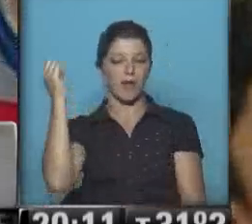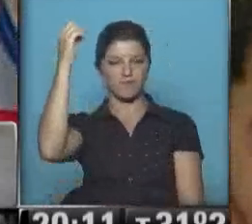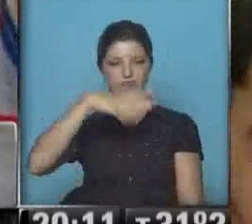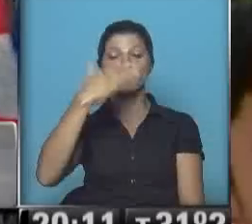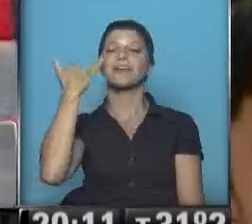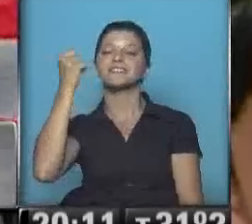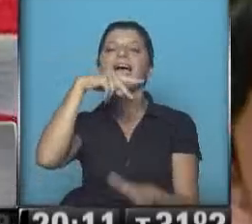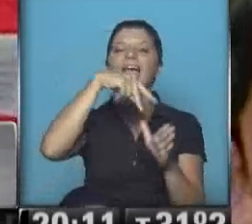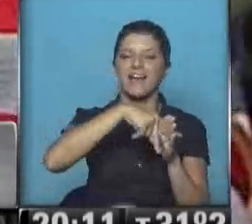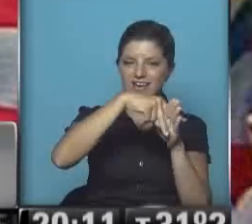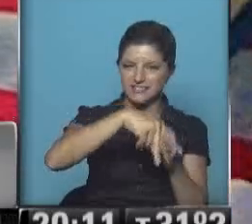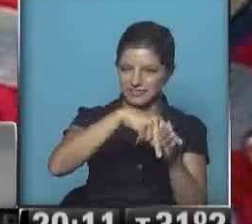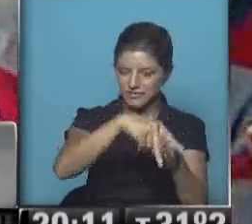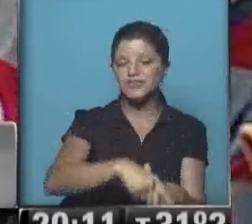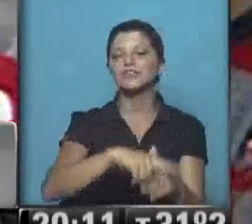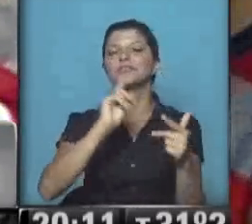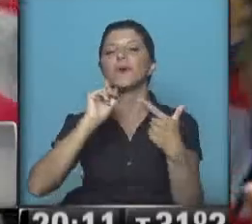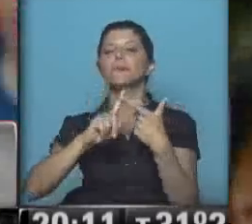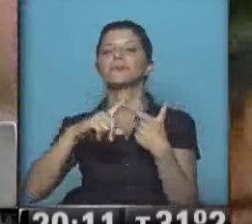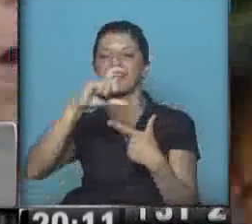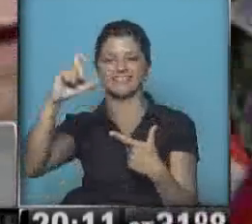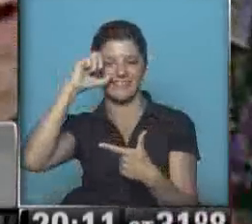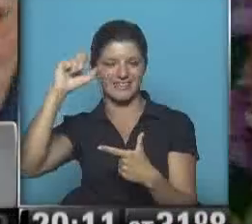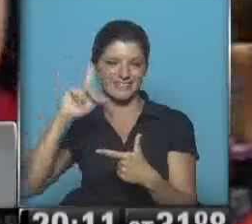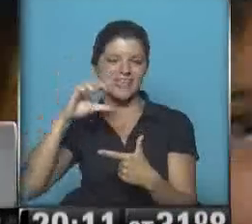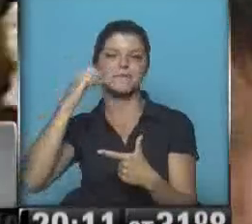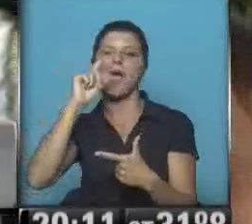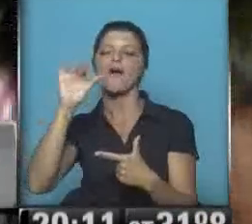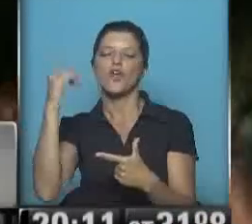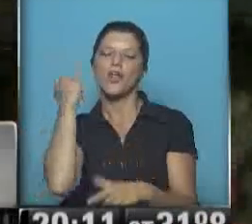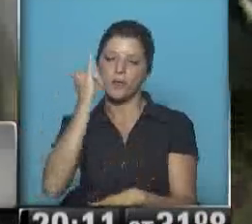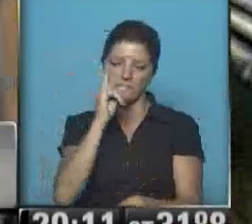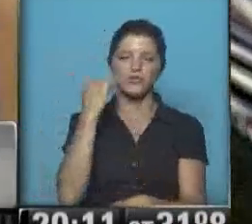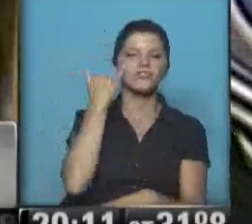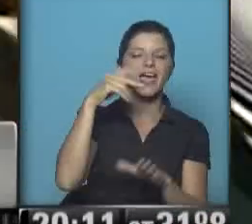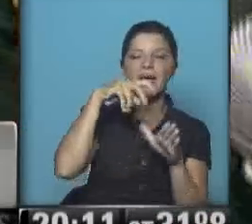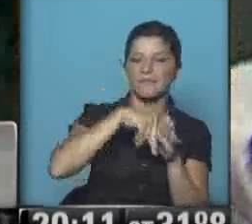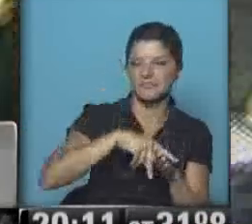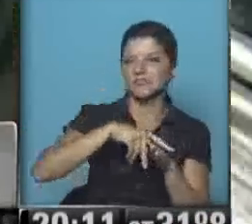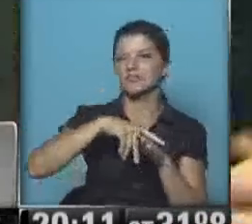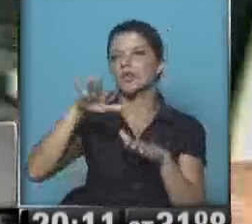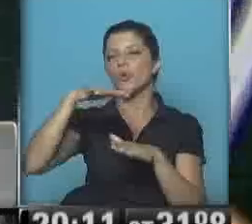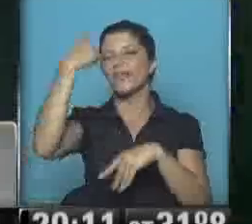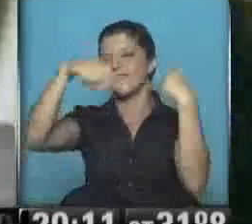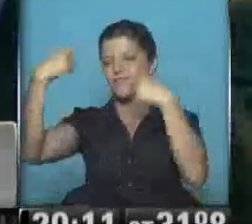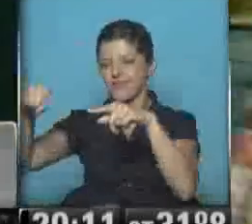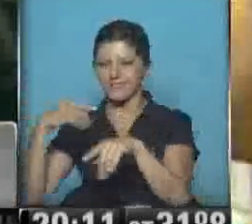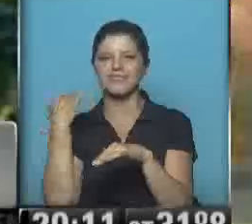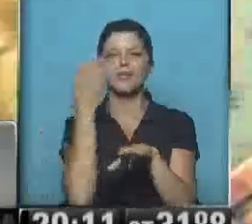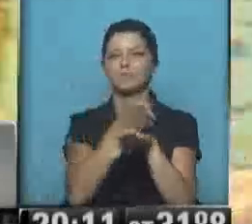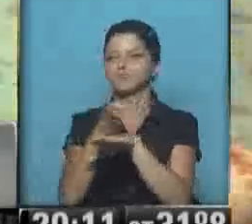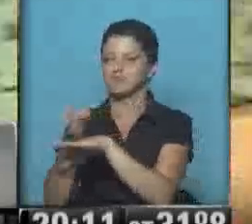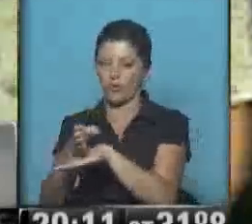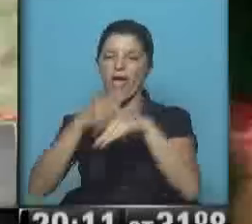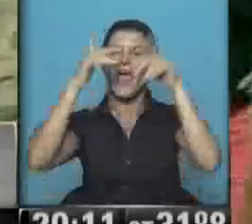por Caballito, les cuento, Cecilia y Pablo. Ya pasó por Caballito, por distintos barrios, por todos los barrios, y va a llegar en